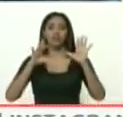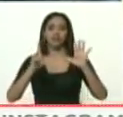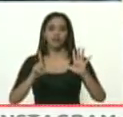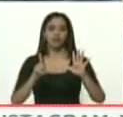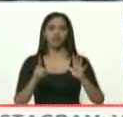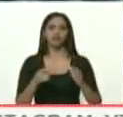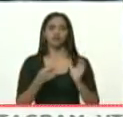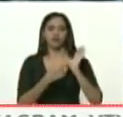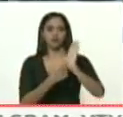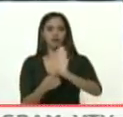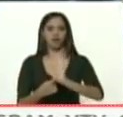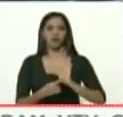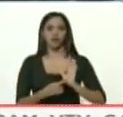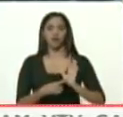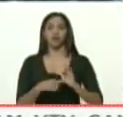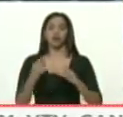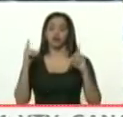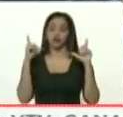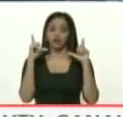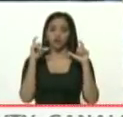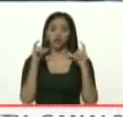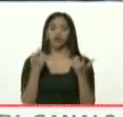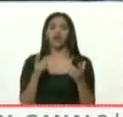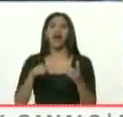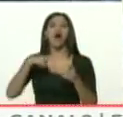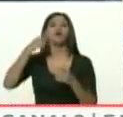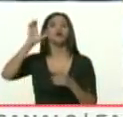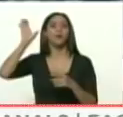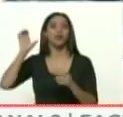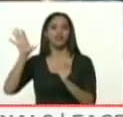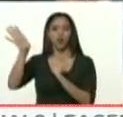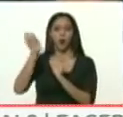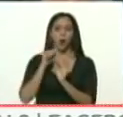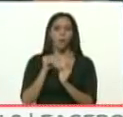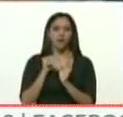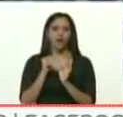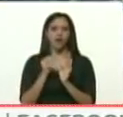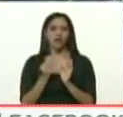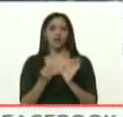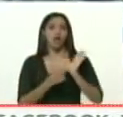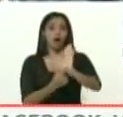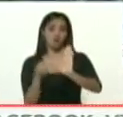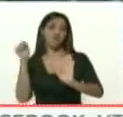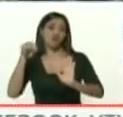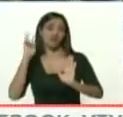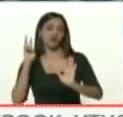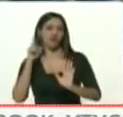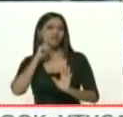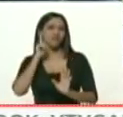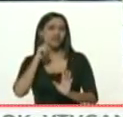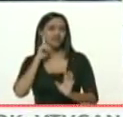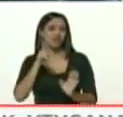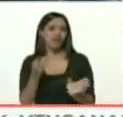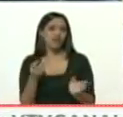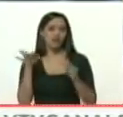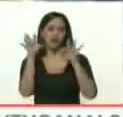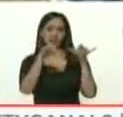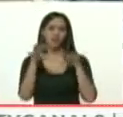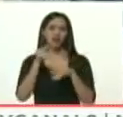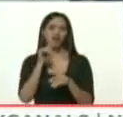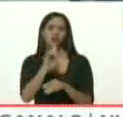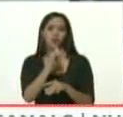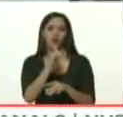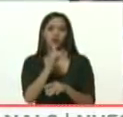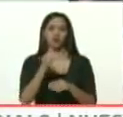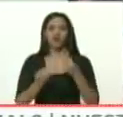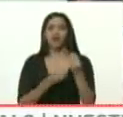se visualizaron imágenes que correspondían a otros países. Claro. Y hicieron ver que era en Venezuela, obviamente, para manipular la información y crear una matriz